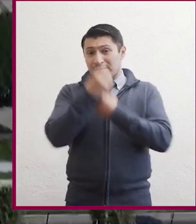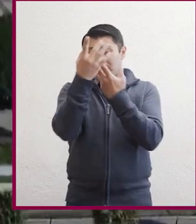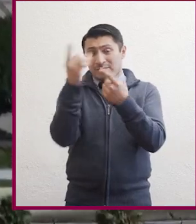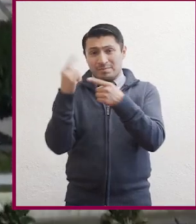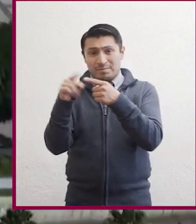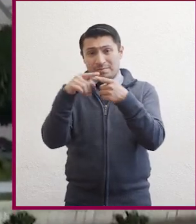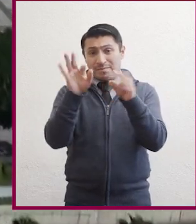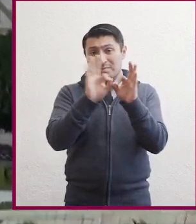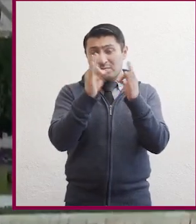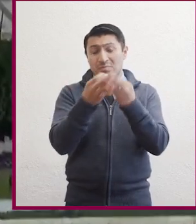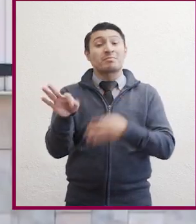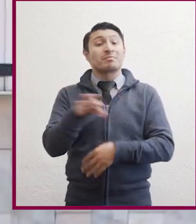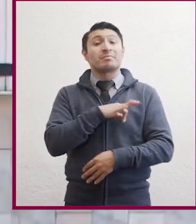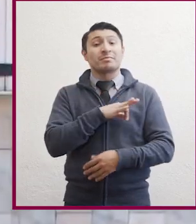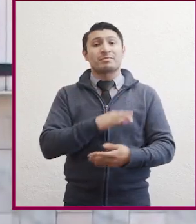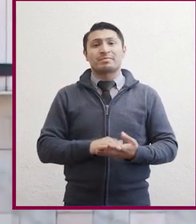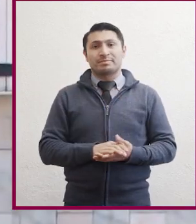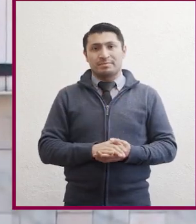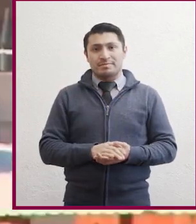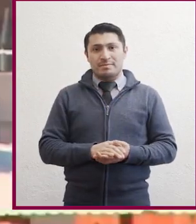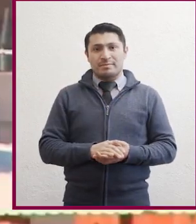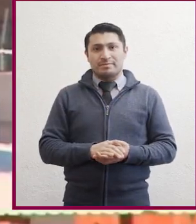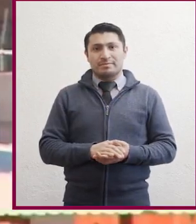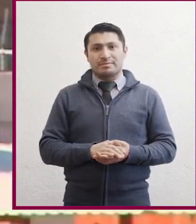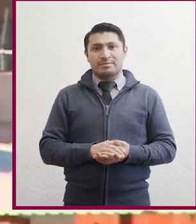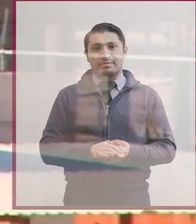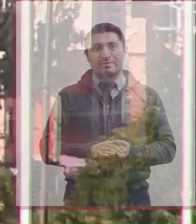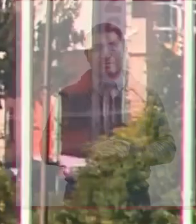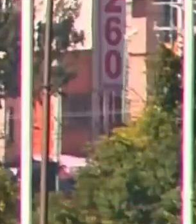expresiones más variadas de la fe.